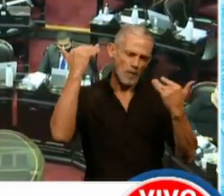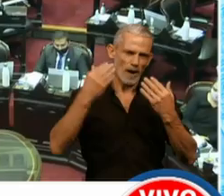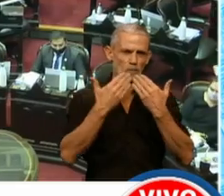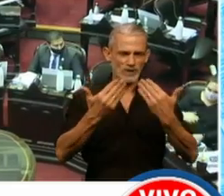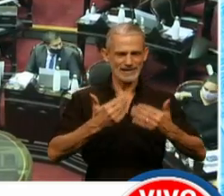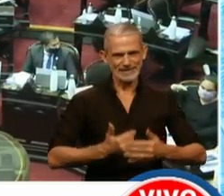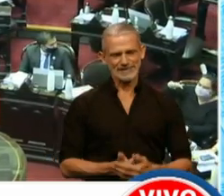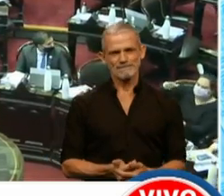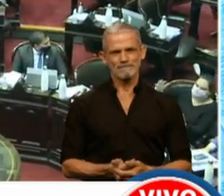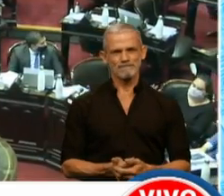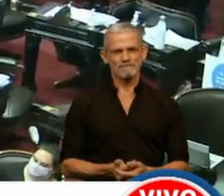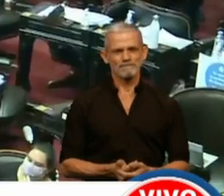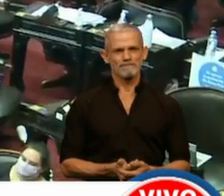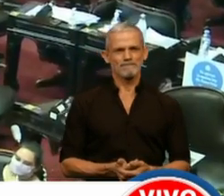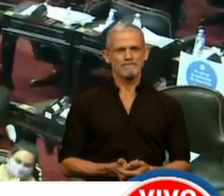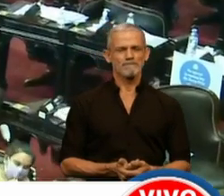residentes